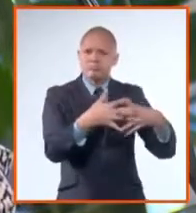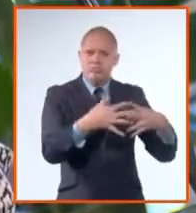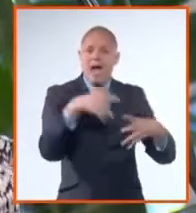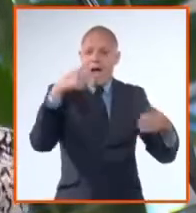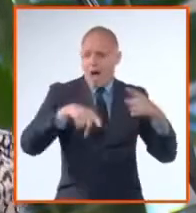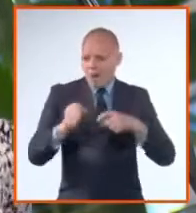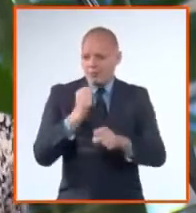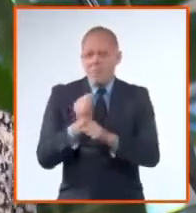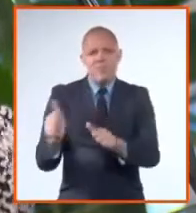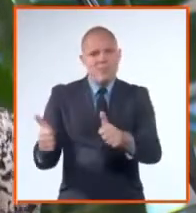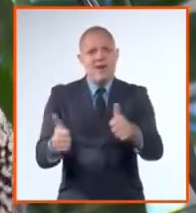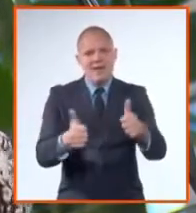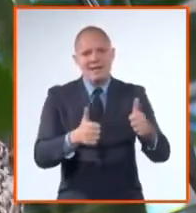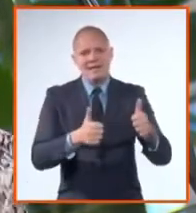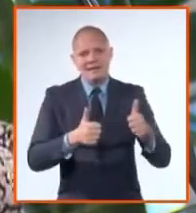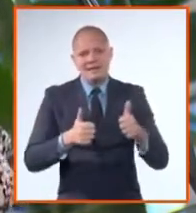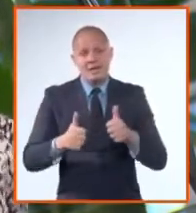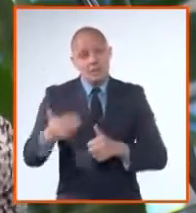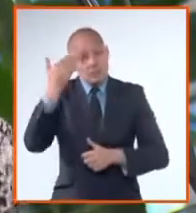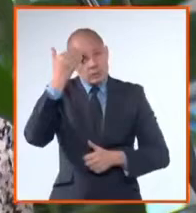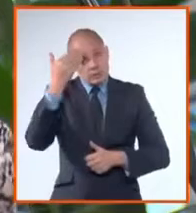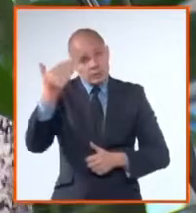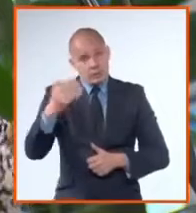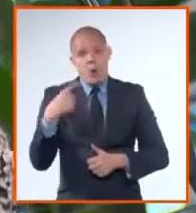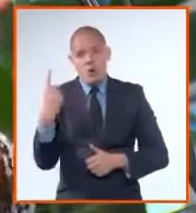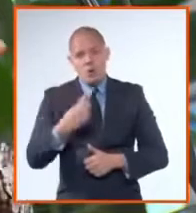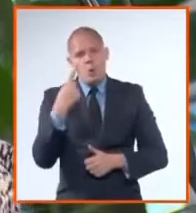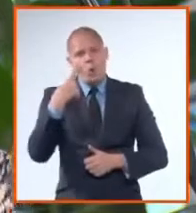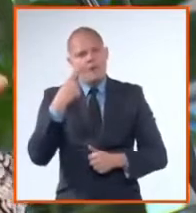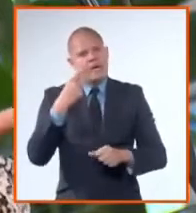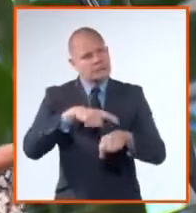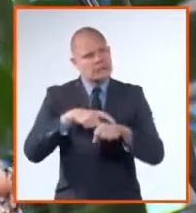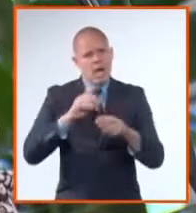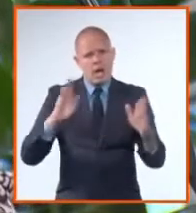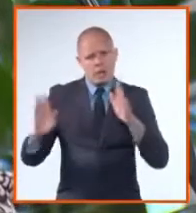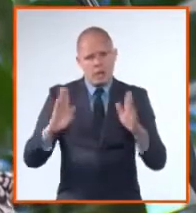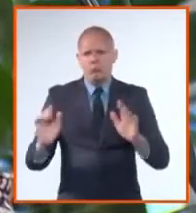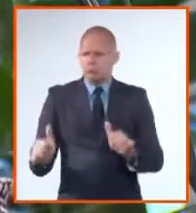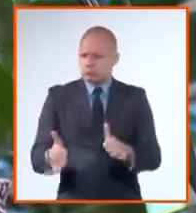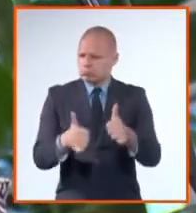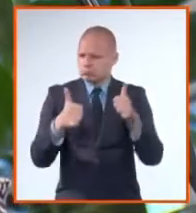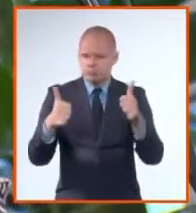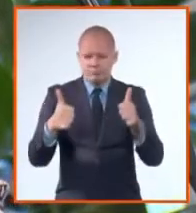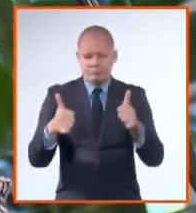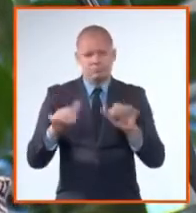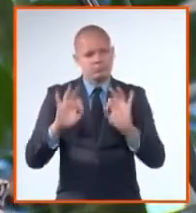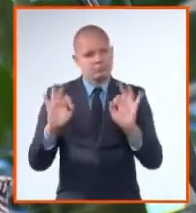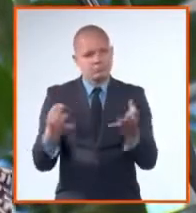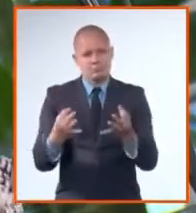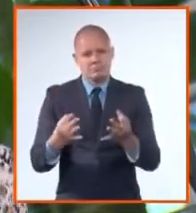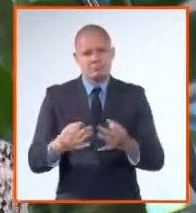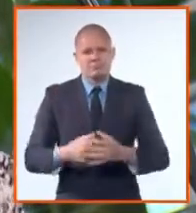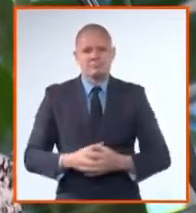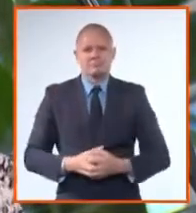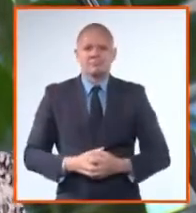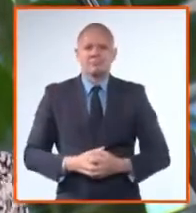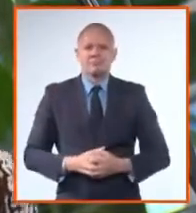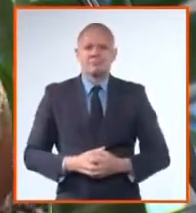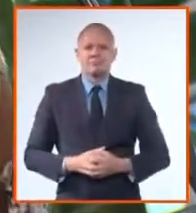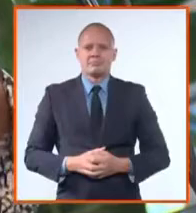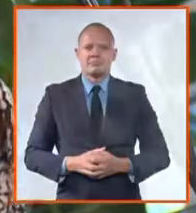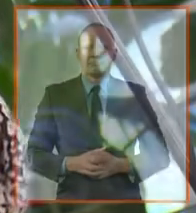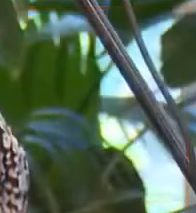crear grupos de trabajo que nos mantuvimos unidos durante un periodo de tiempo muy prolongado hasta el día de hoy, y que permitieron